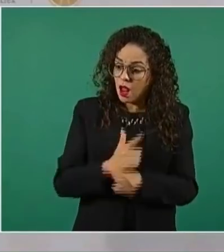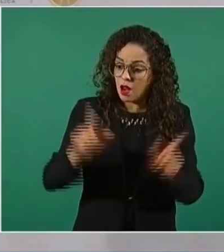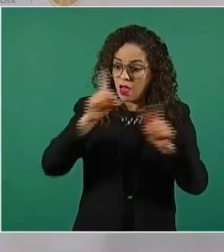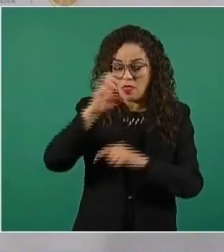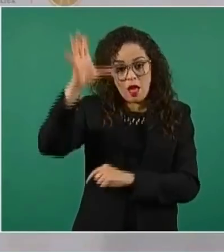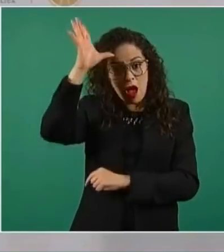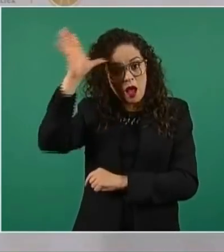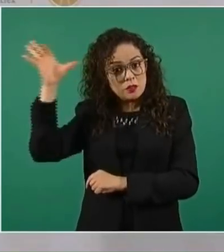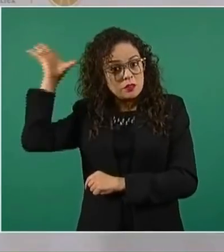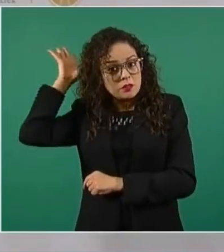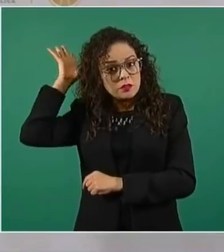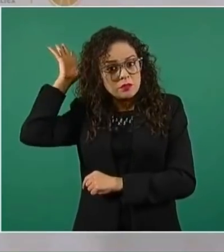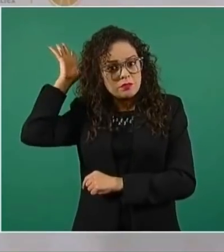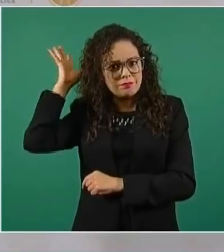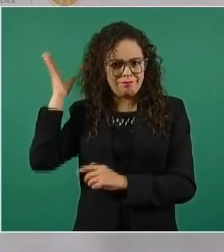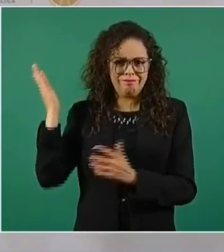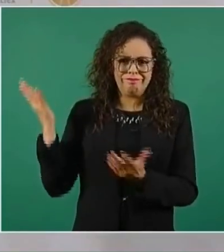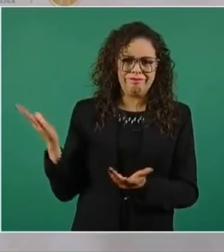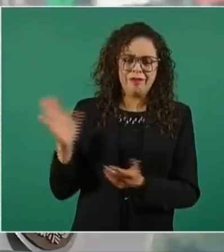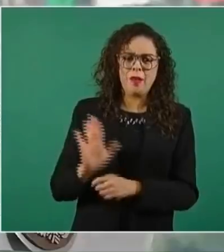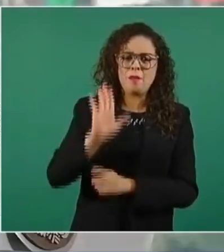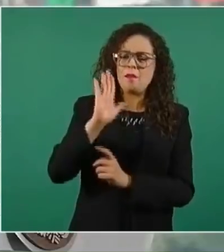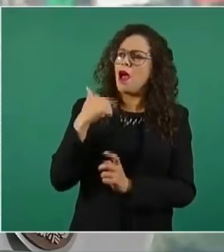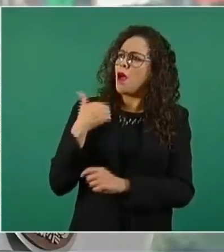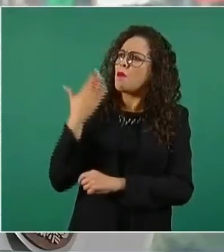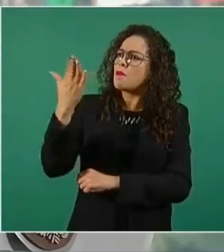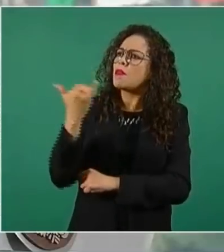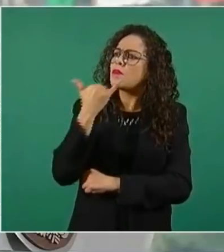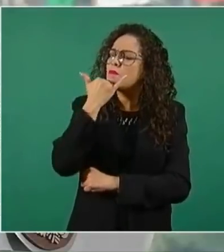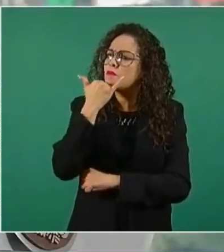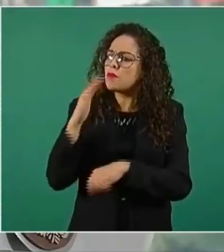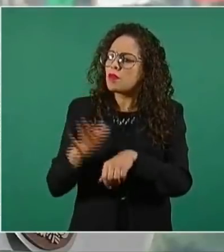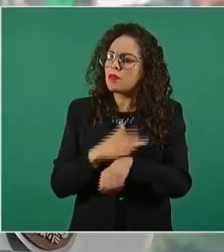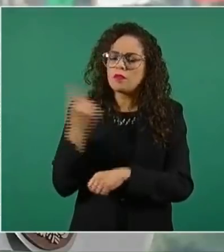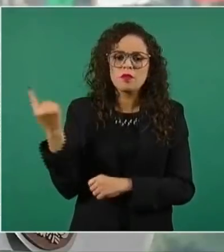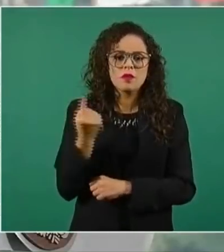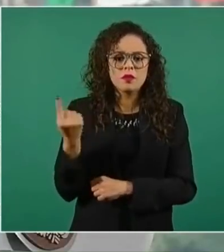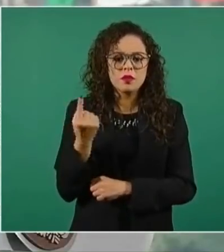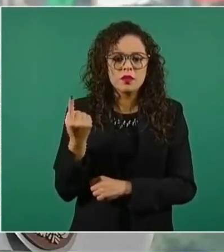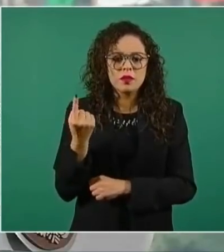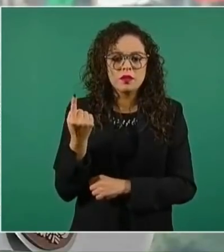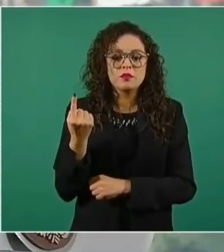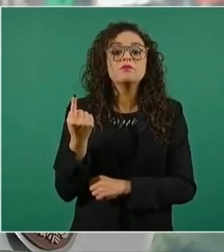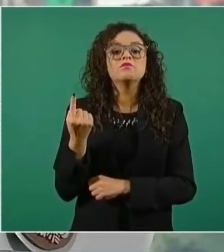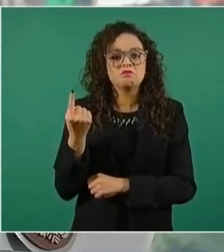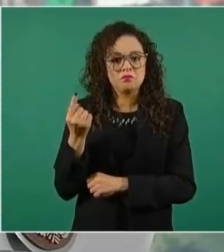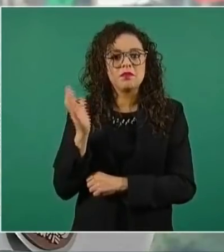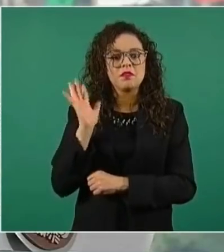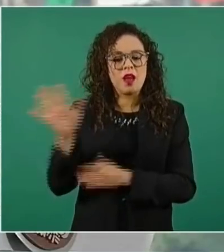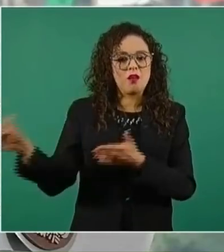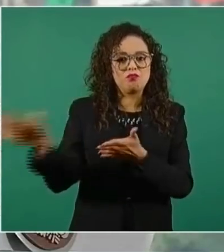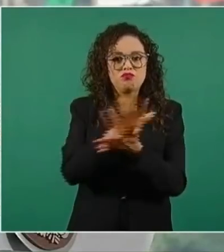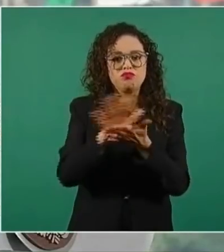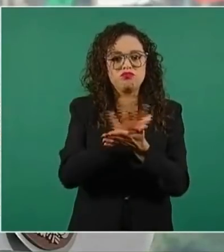pedir perdón por haber derrotado a los nazis.